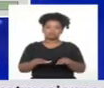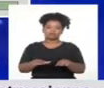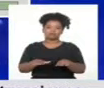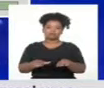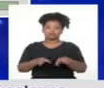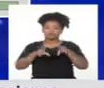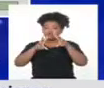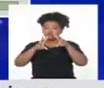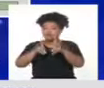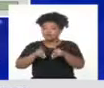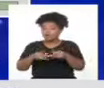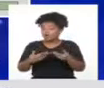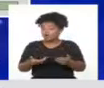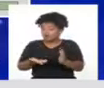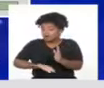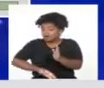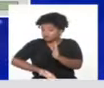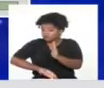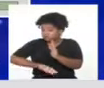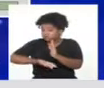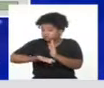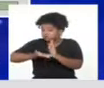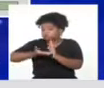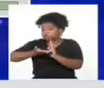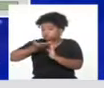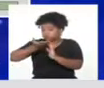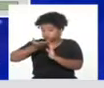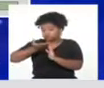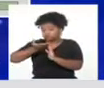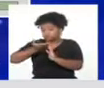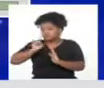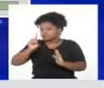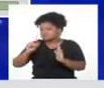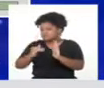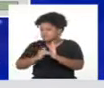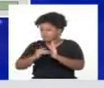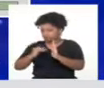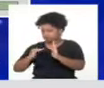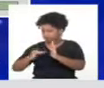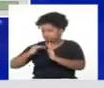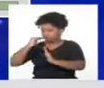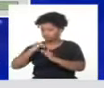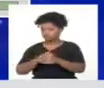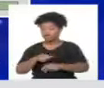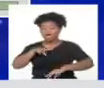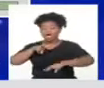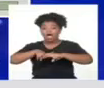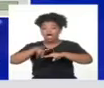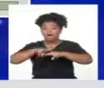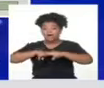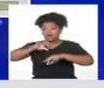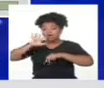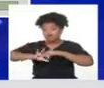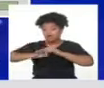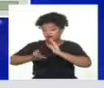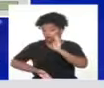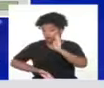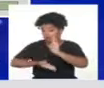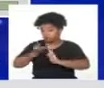elevado de casos diagnosticados por encima de 1.000. La Habana con la tasa mayor,